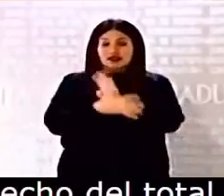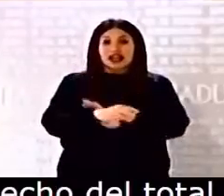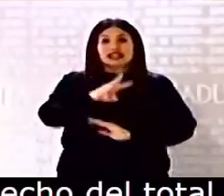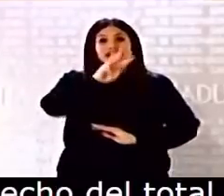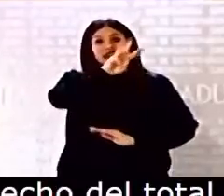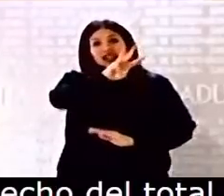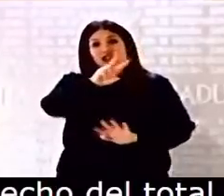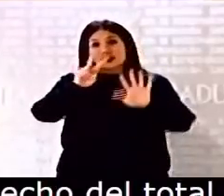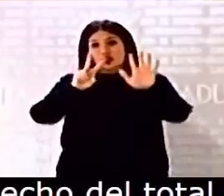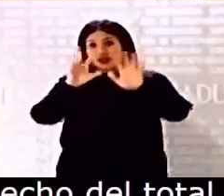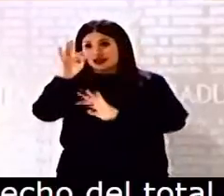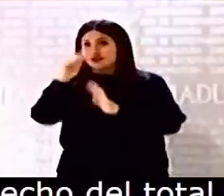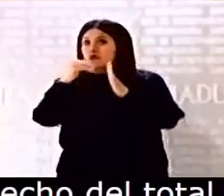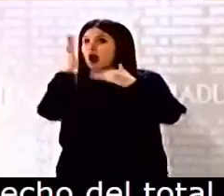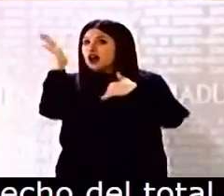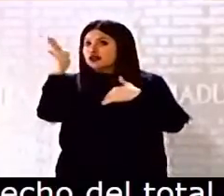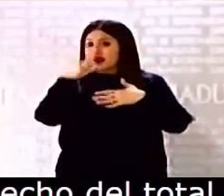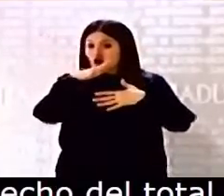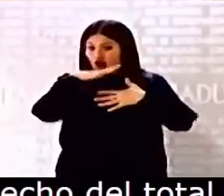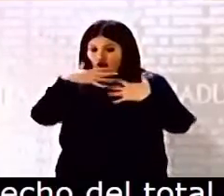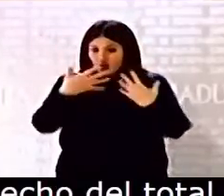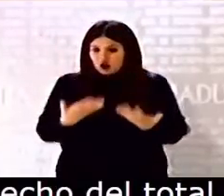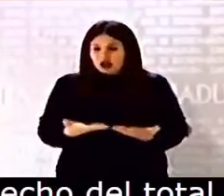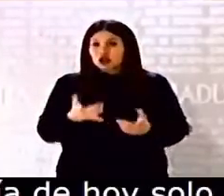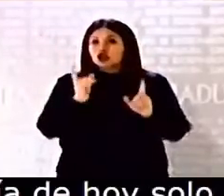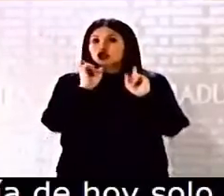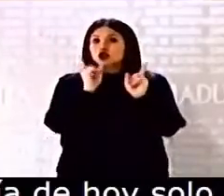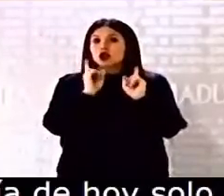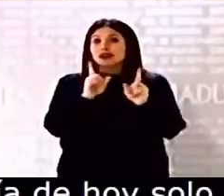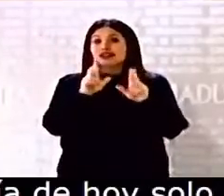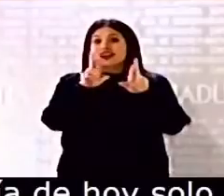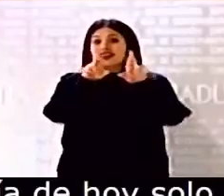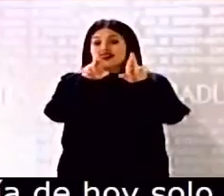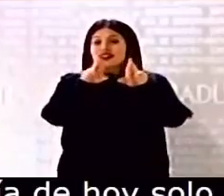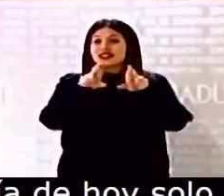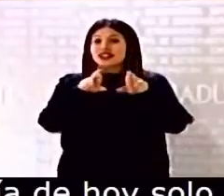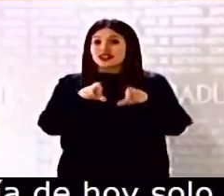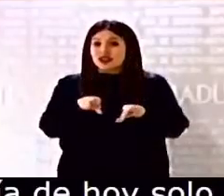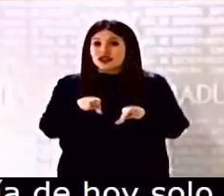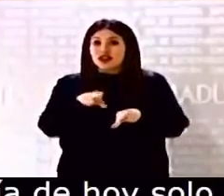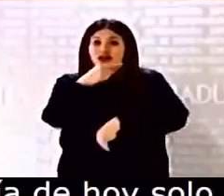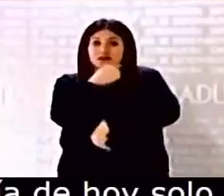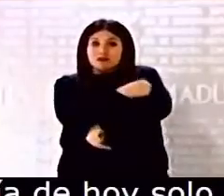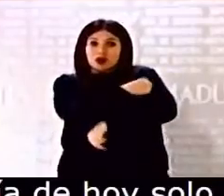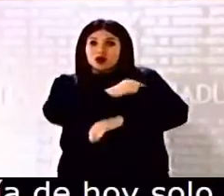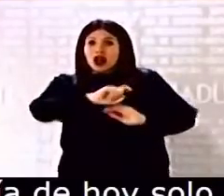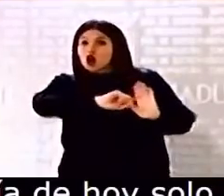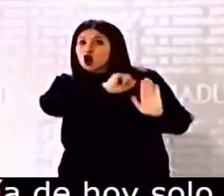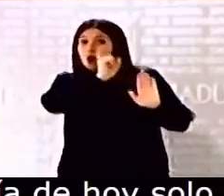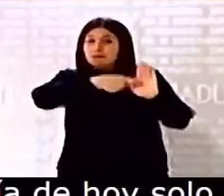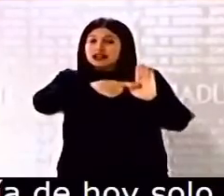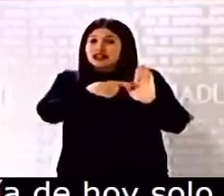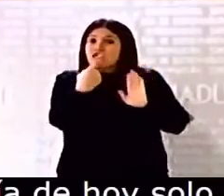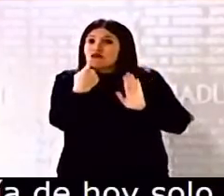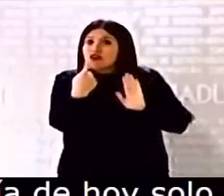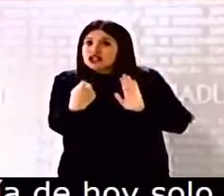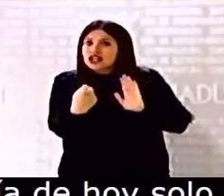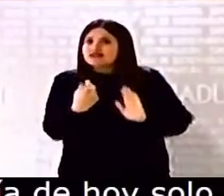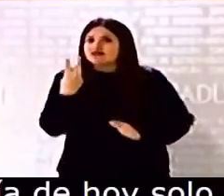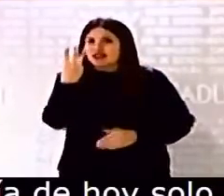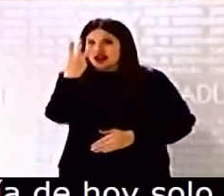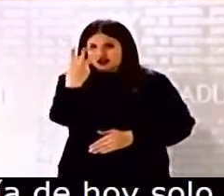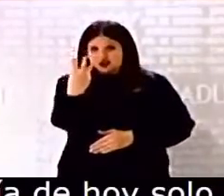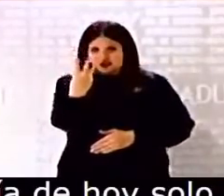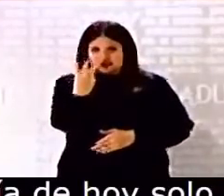saben, a día de hoy solo hay 3 residencias a las que les faltan completar ya la segunda dosis,